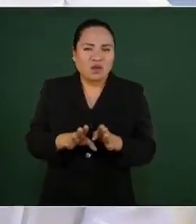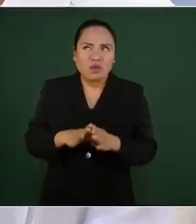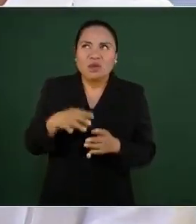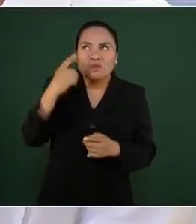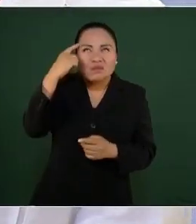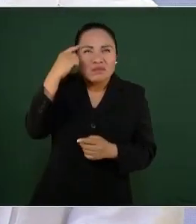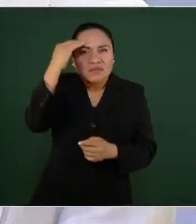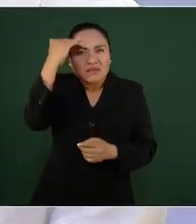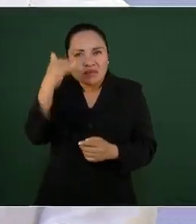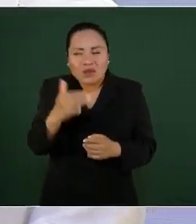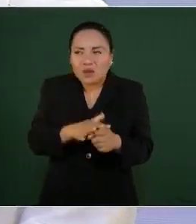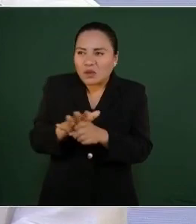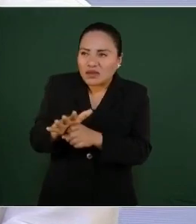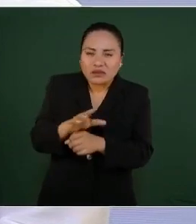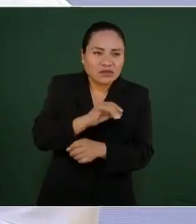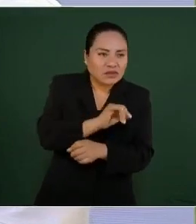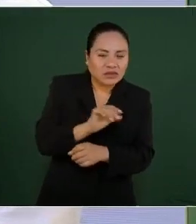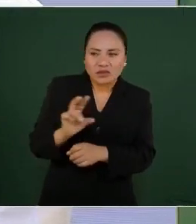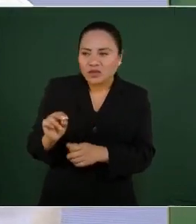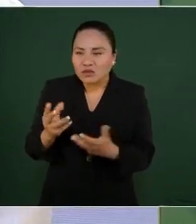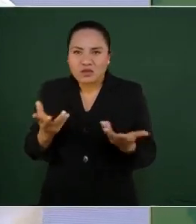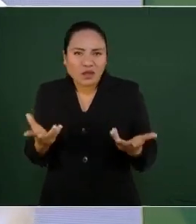conviene.